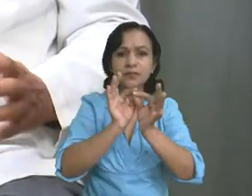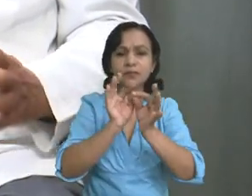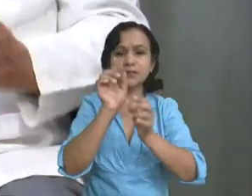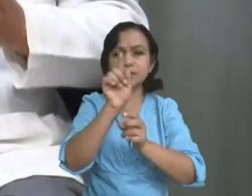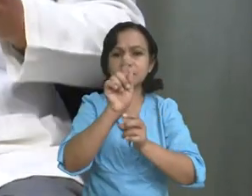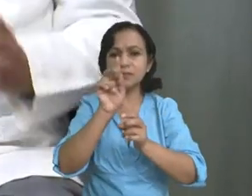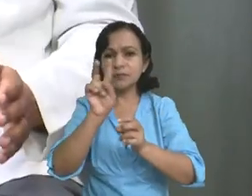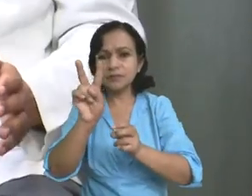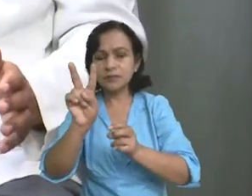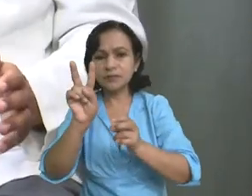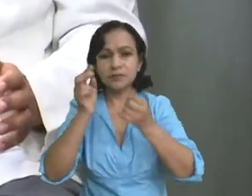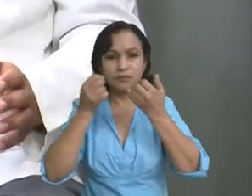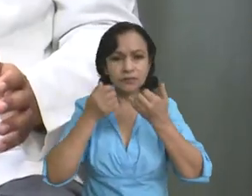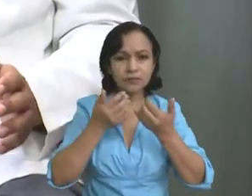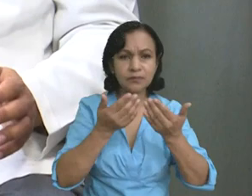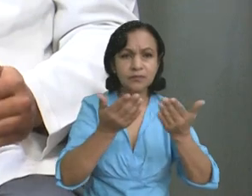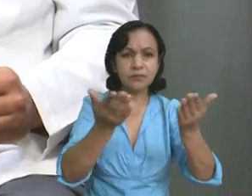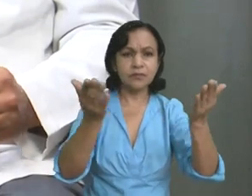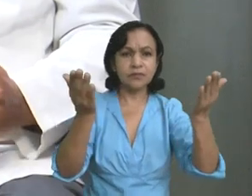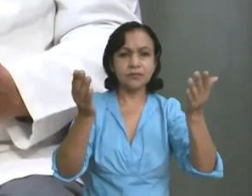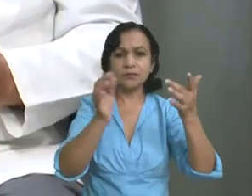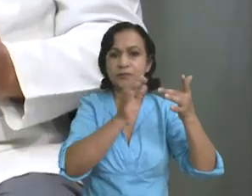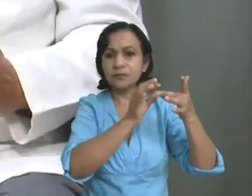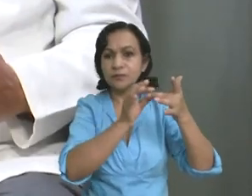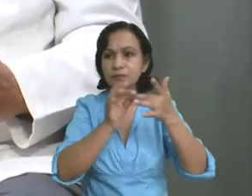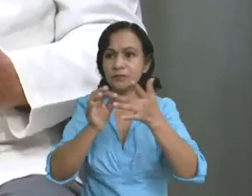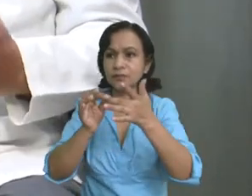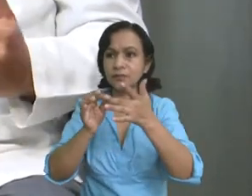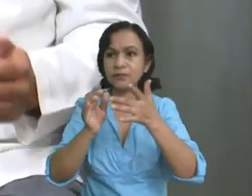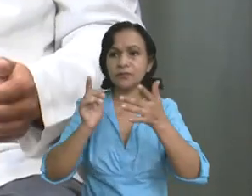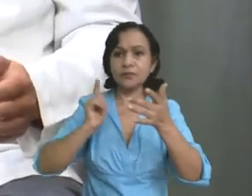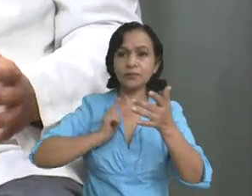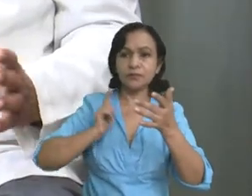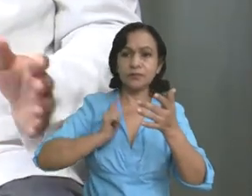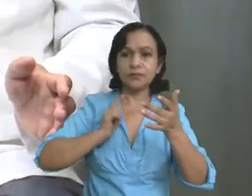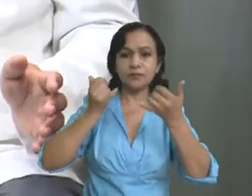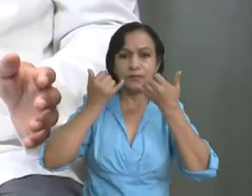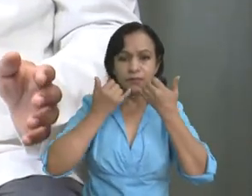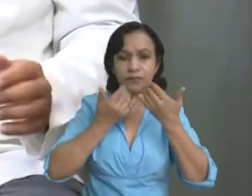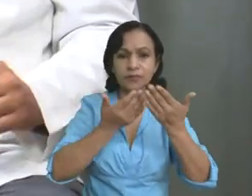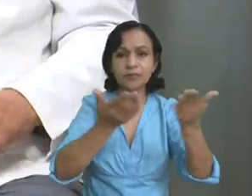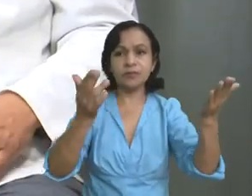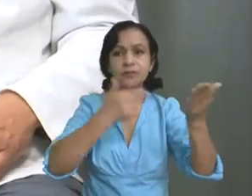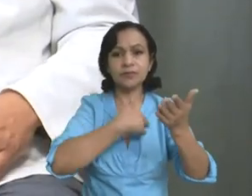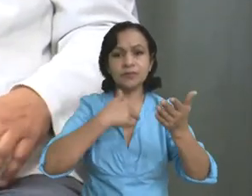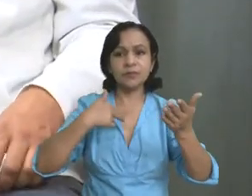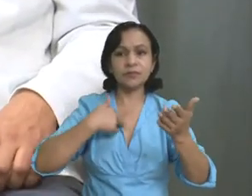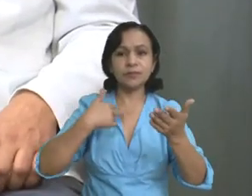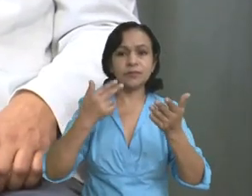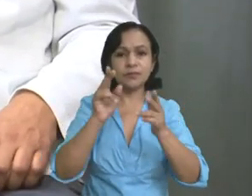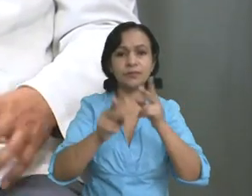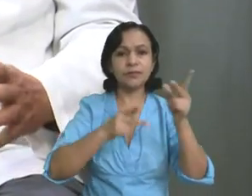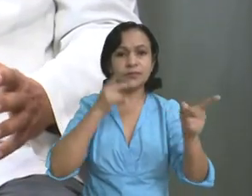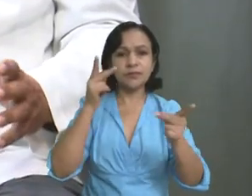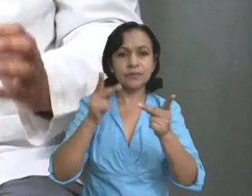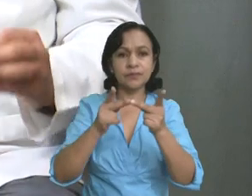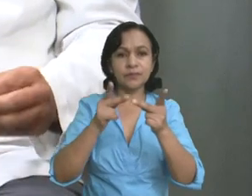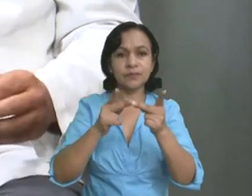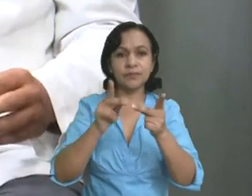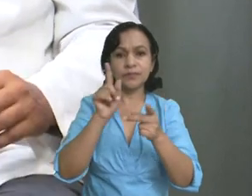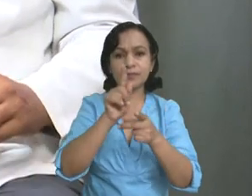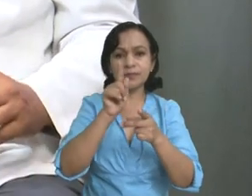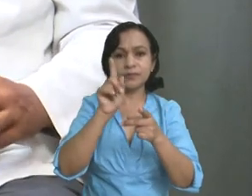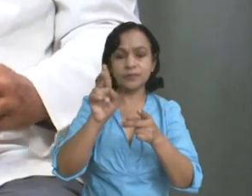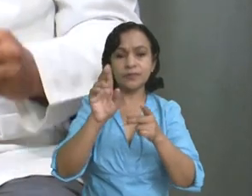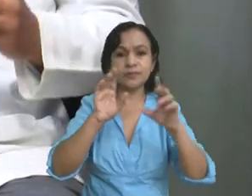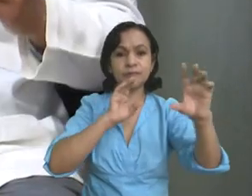oficiales, que oigamos a nuestros especialistas, que mantengamos informada a la población, como se está haciendo perfectamente en los medios de comunicación